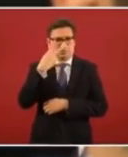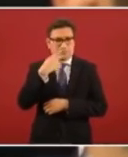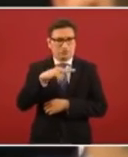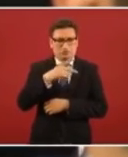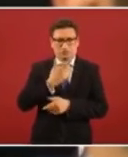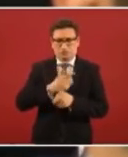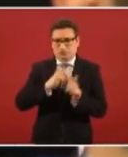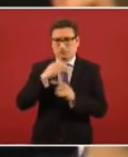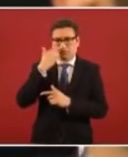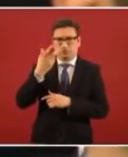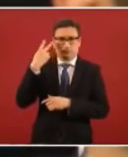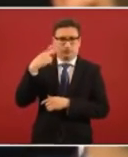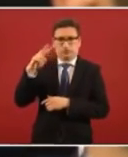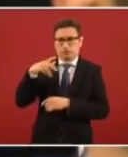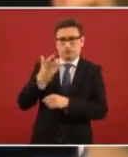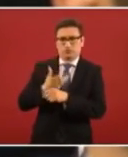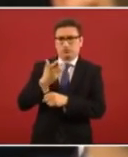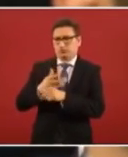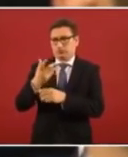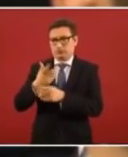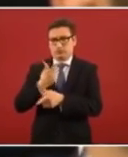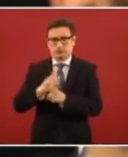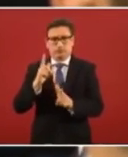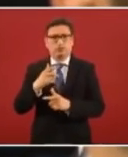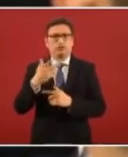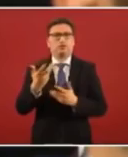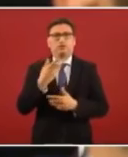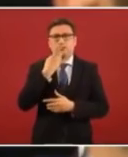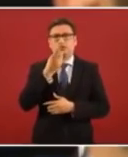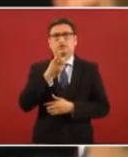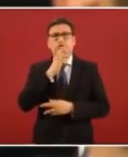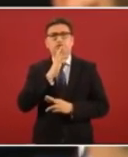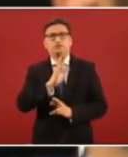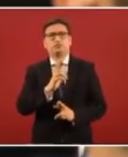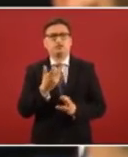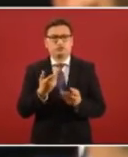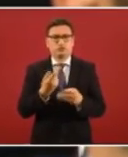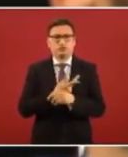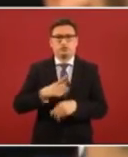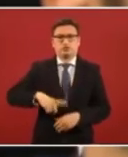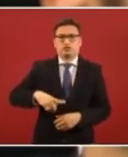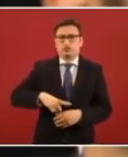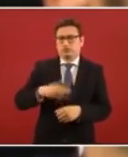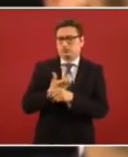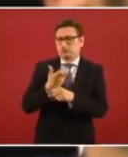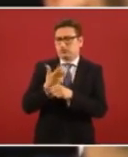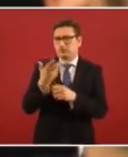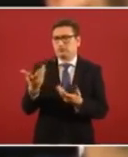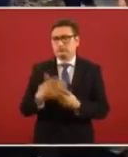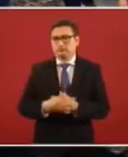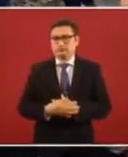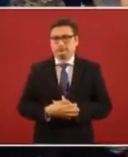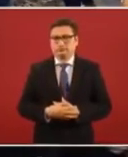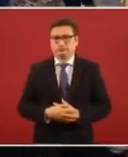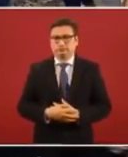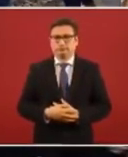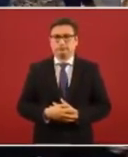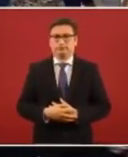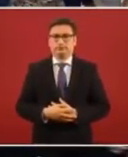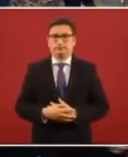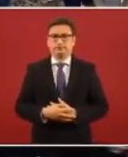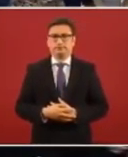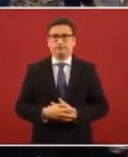quiere viajar hacia Estados Unidos. ¿Qué le respondió en su momento el gobierno de Estados Unidos? Pues